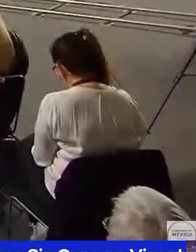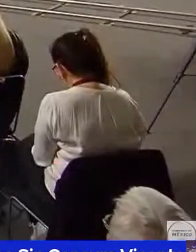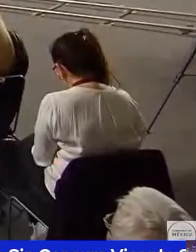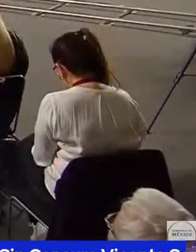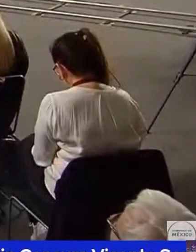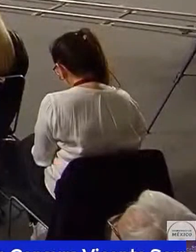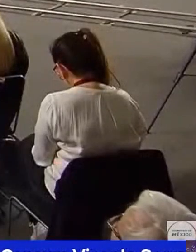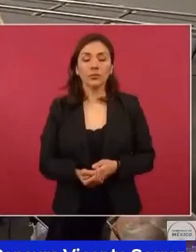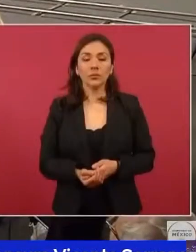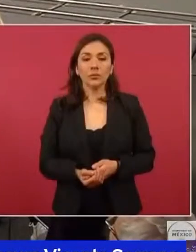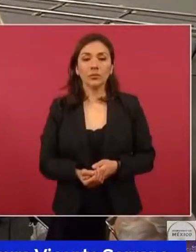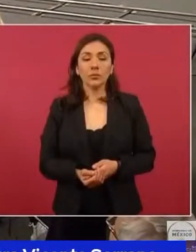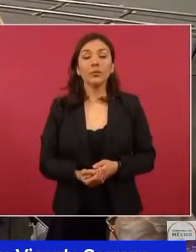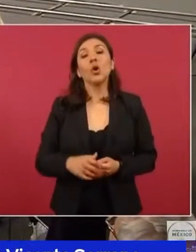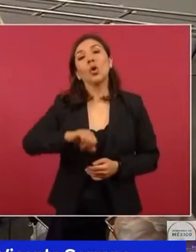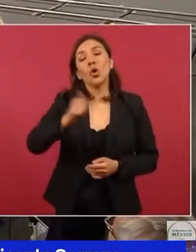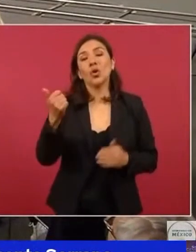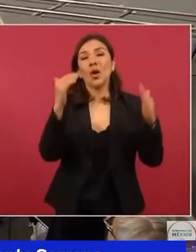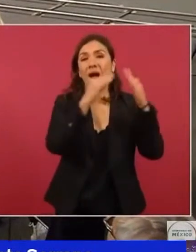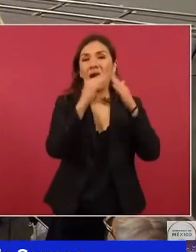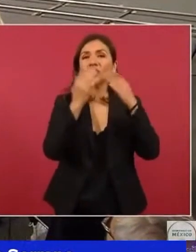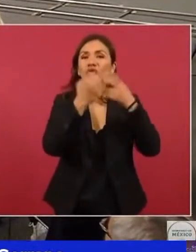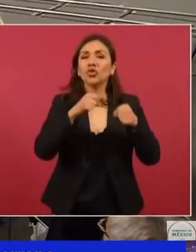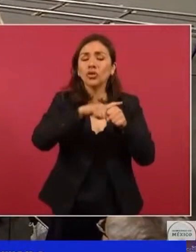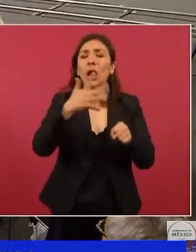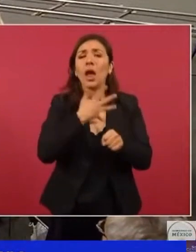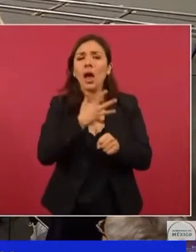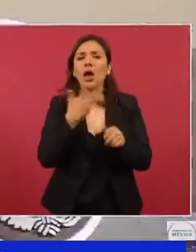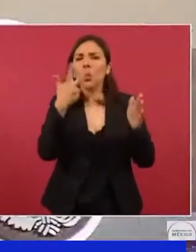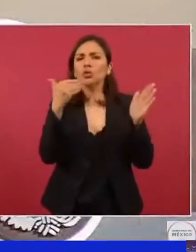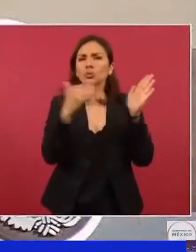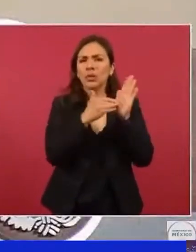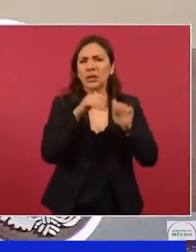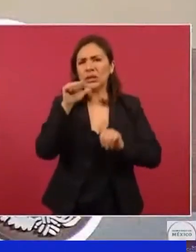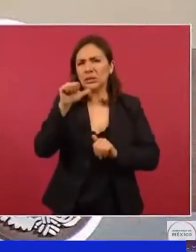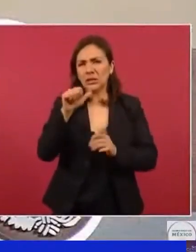de vivienda social, 8.017 apoyos,